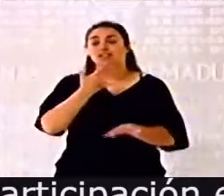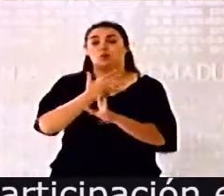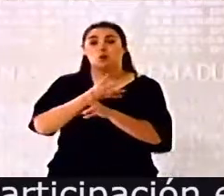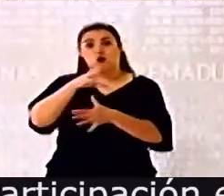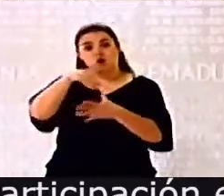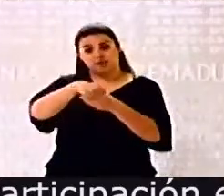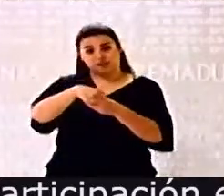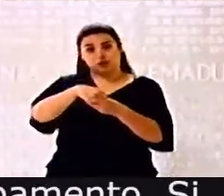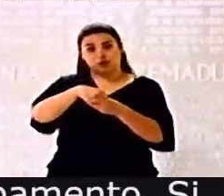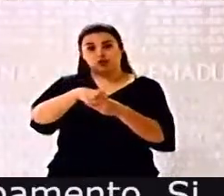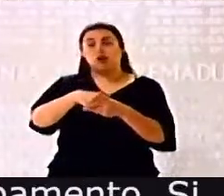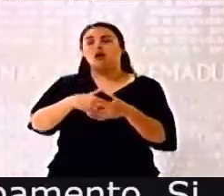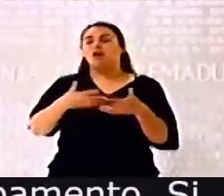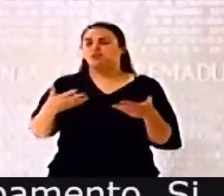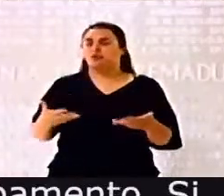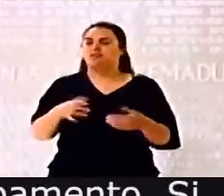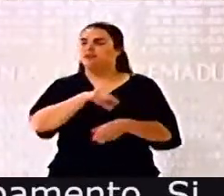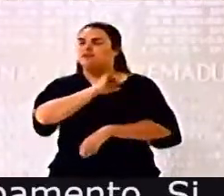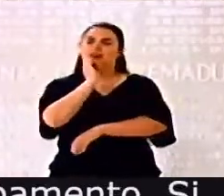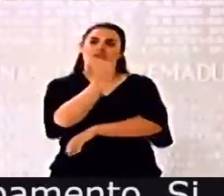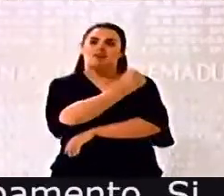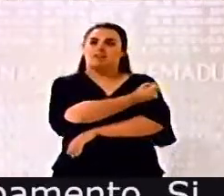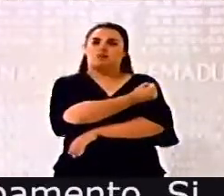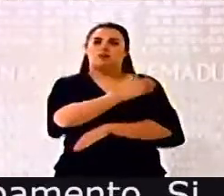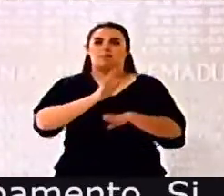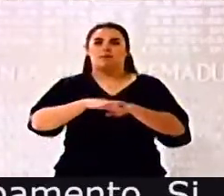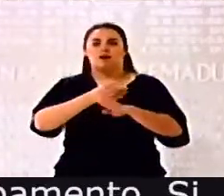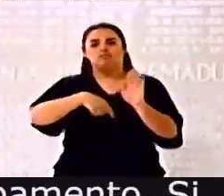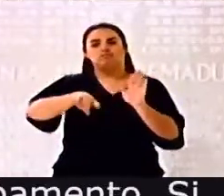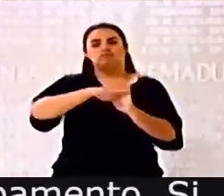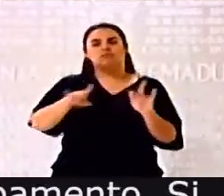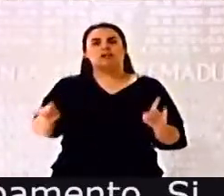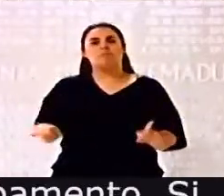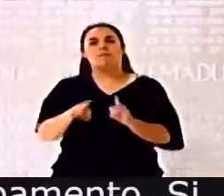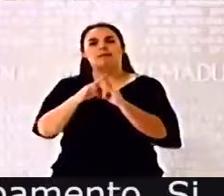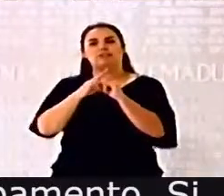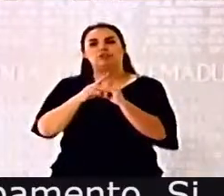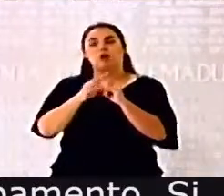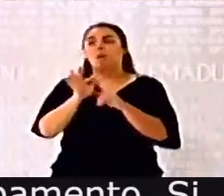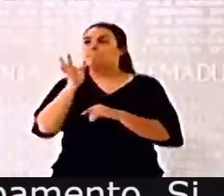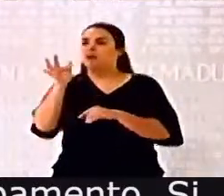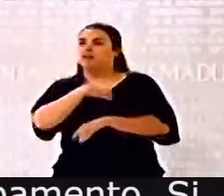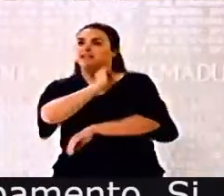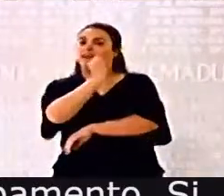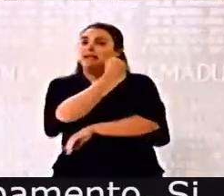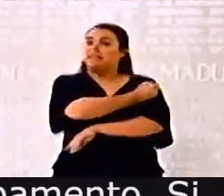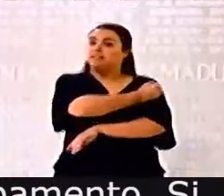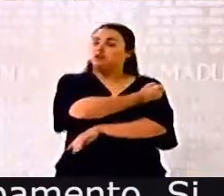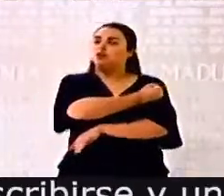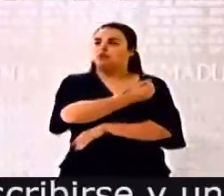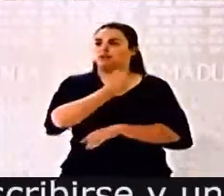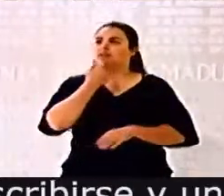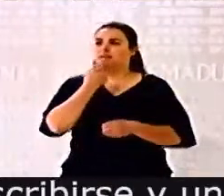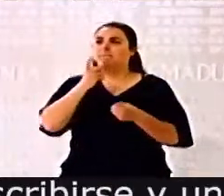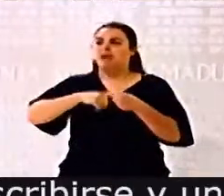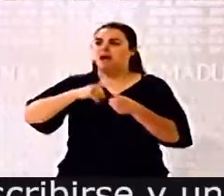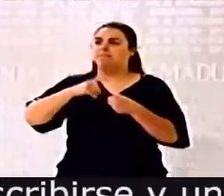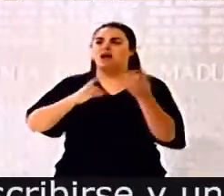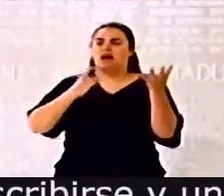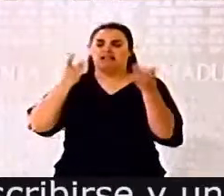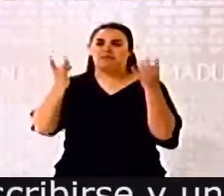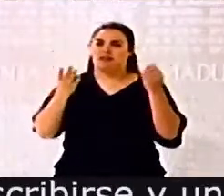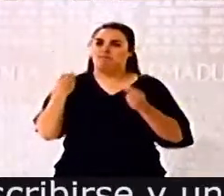campamento, tendrá que haber un registro para inscribirse en el campamento y un registro que diga que han participado en esa